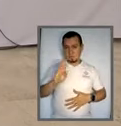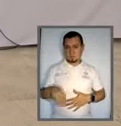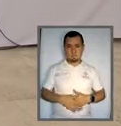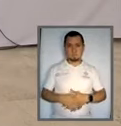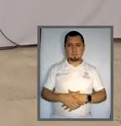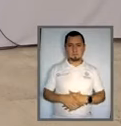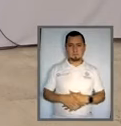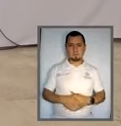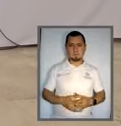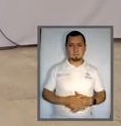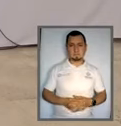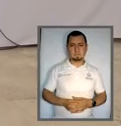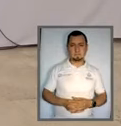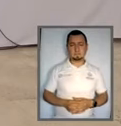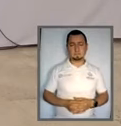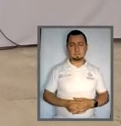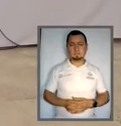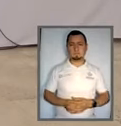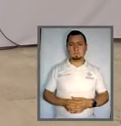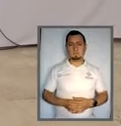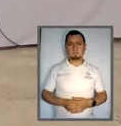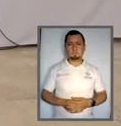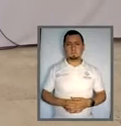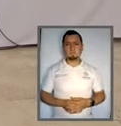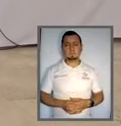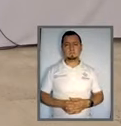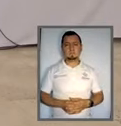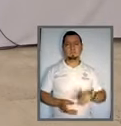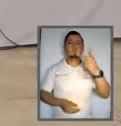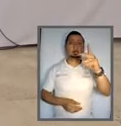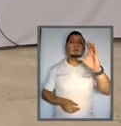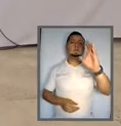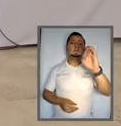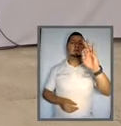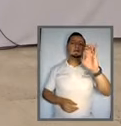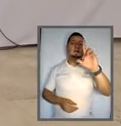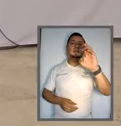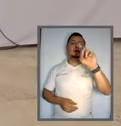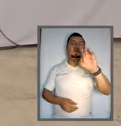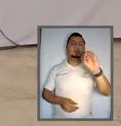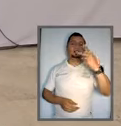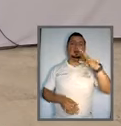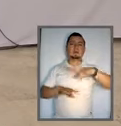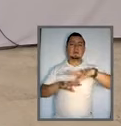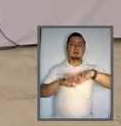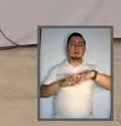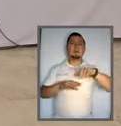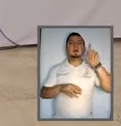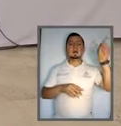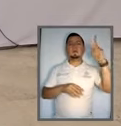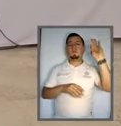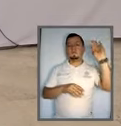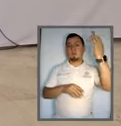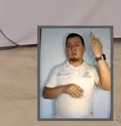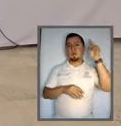A ver, déjame... Aquí, Bárbara. Es del Ceferezo, es del centro penitenciario que es el